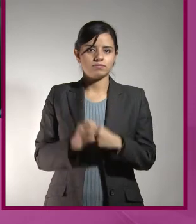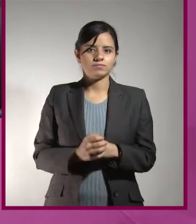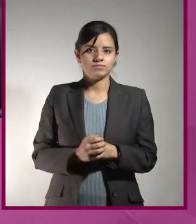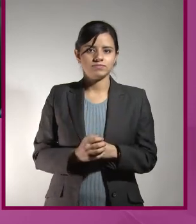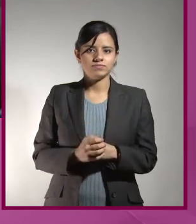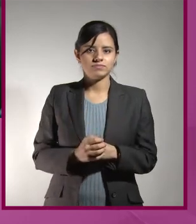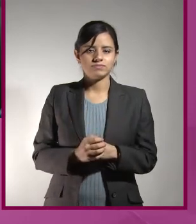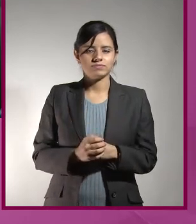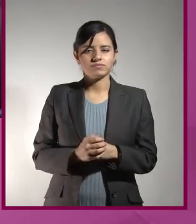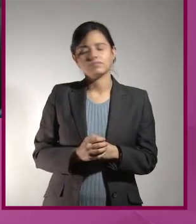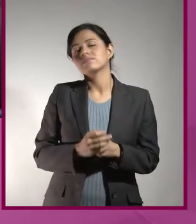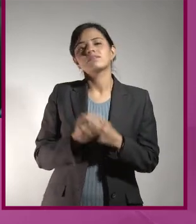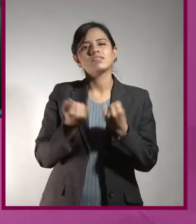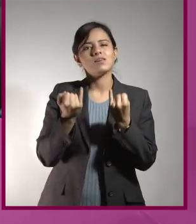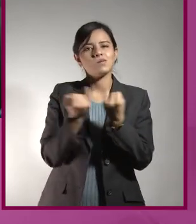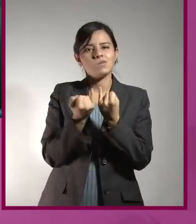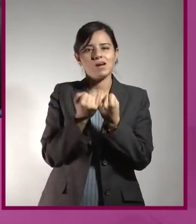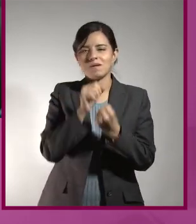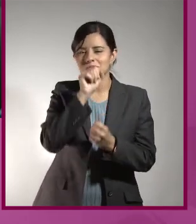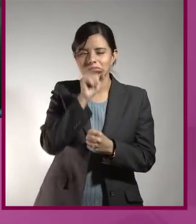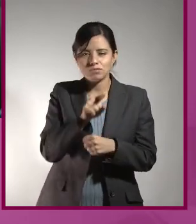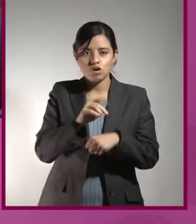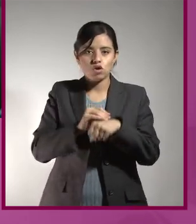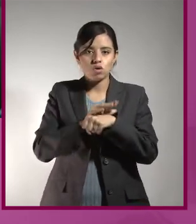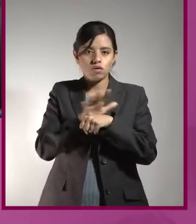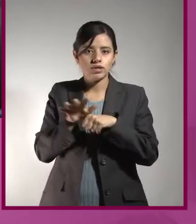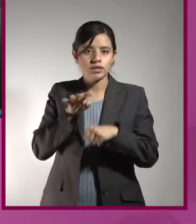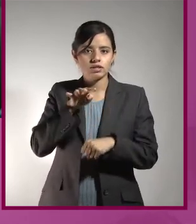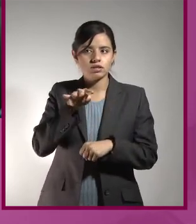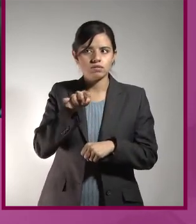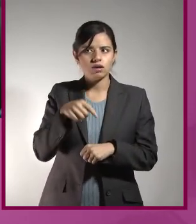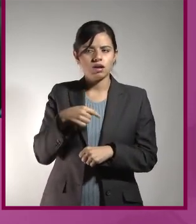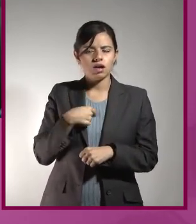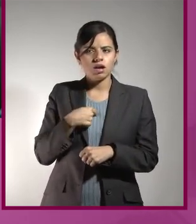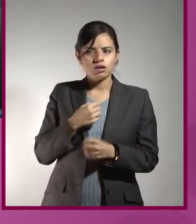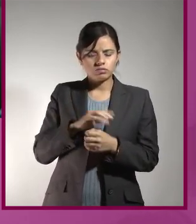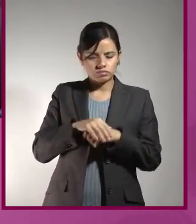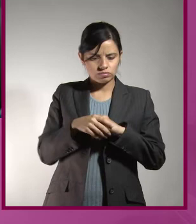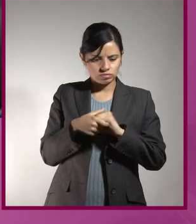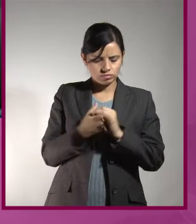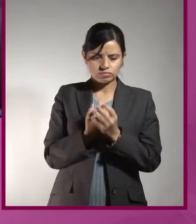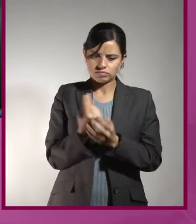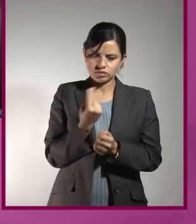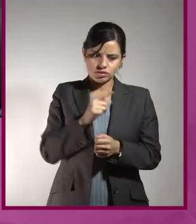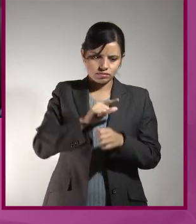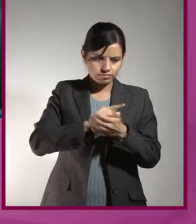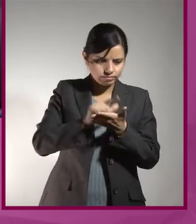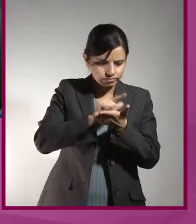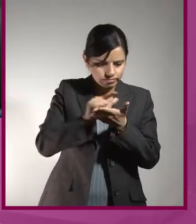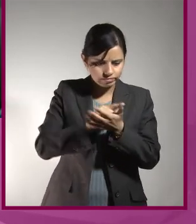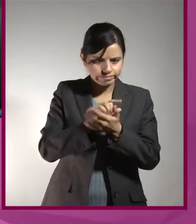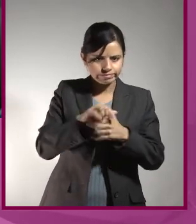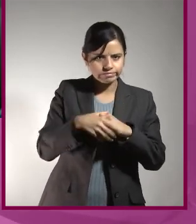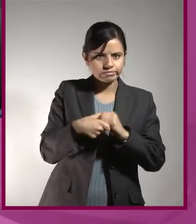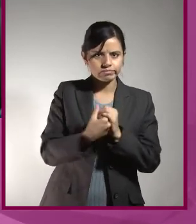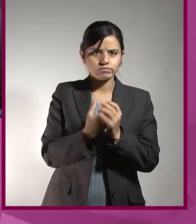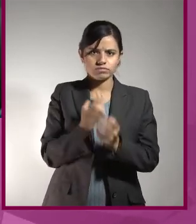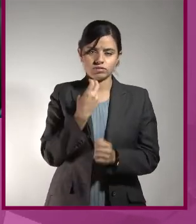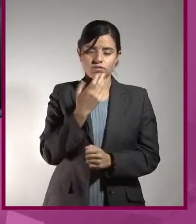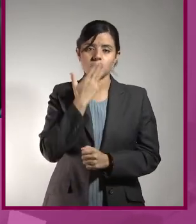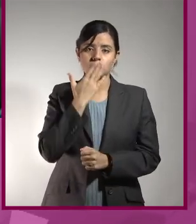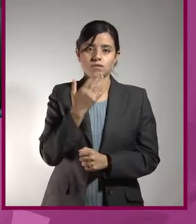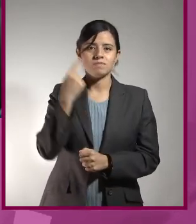Espero. Igual con el COVID-19, el miedo te puede hacer lavarte las manos más y eso es muy